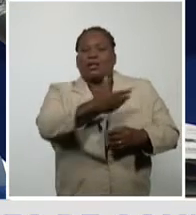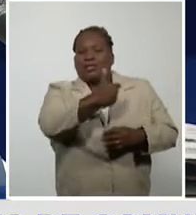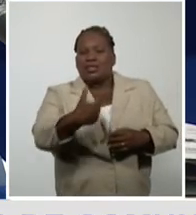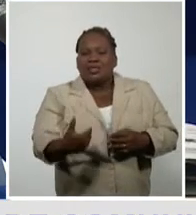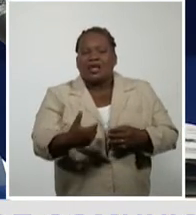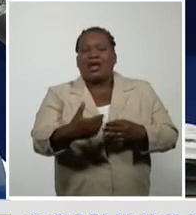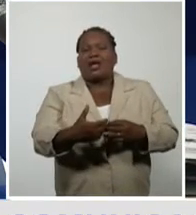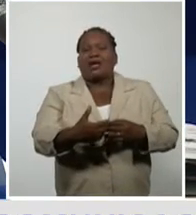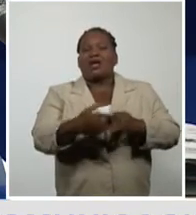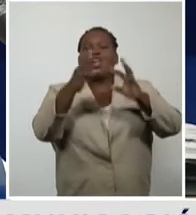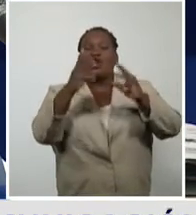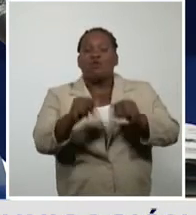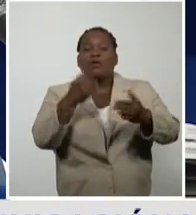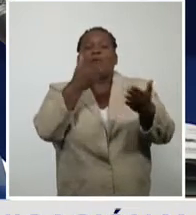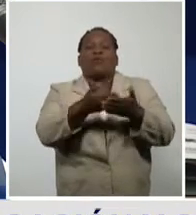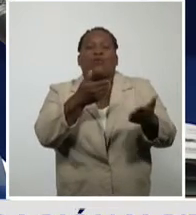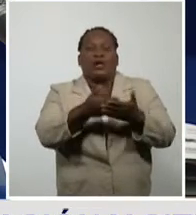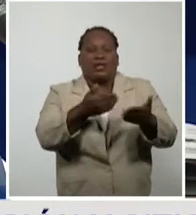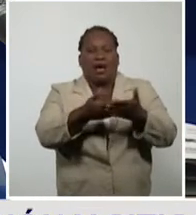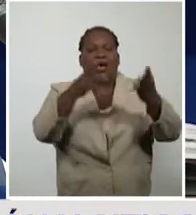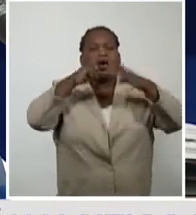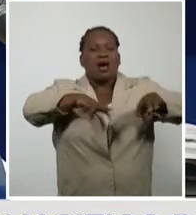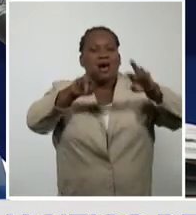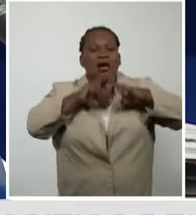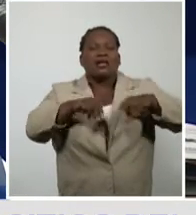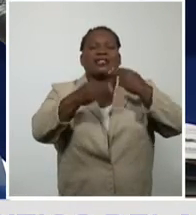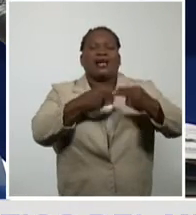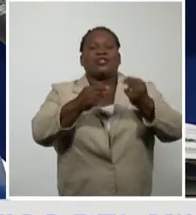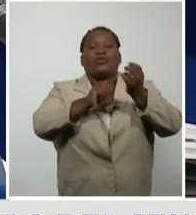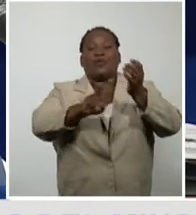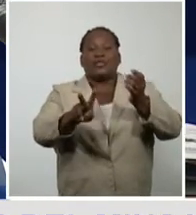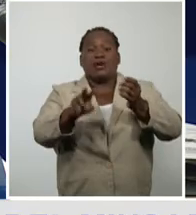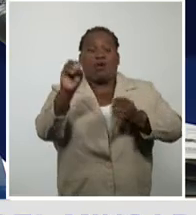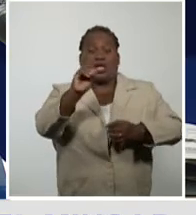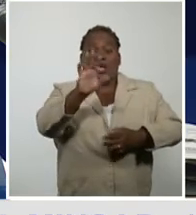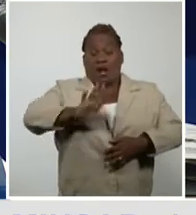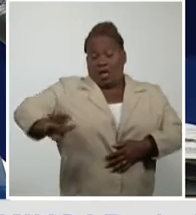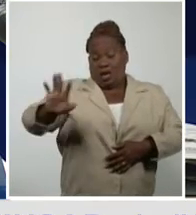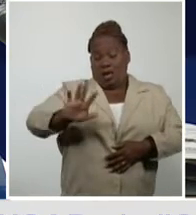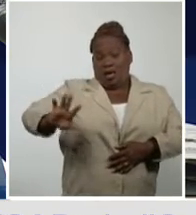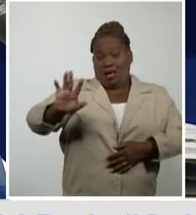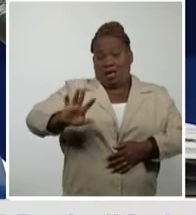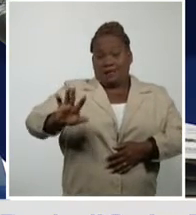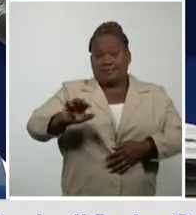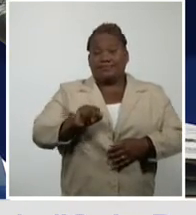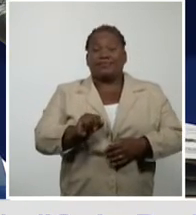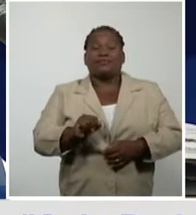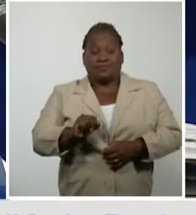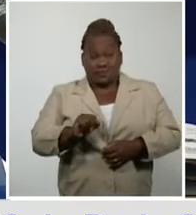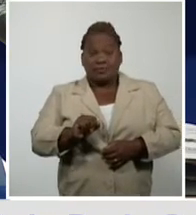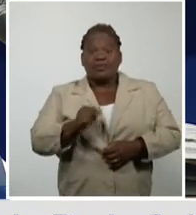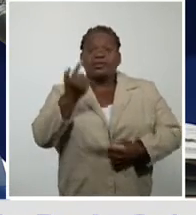de muestras y de estudios que se han hecho en cada una de estas provincias. Y que incluso en